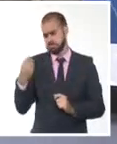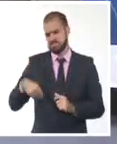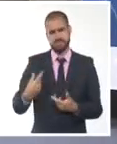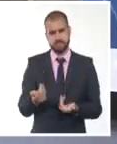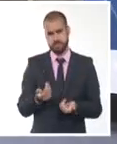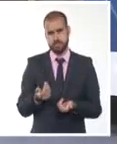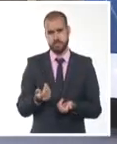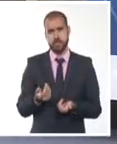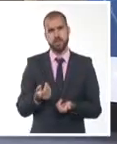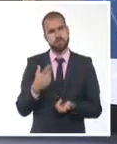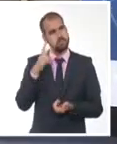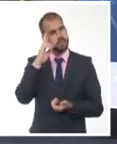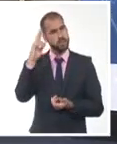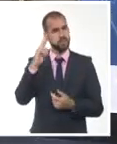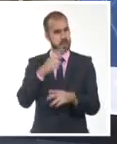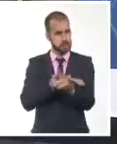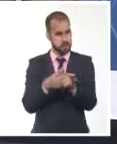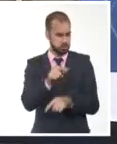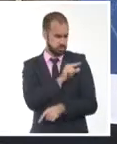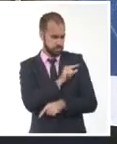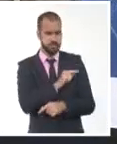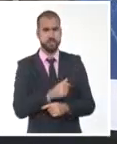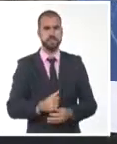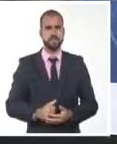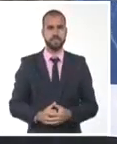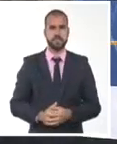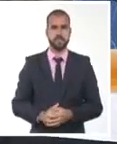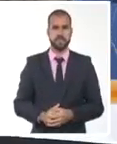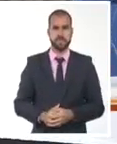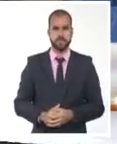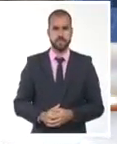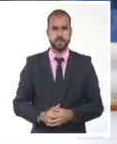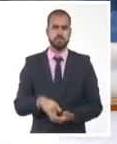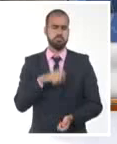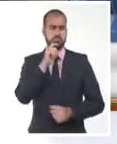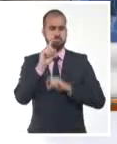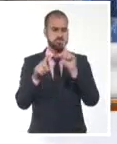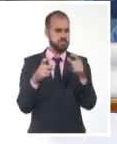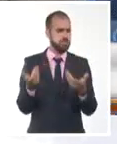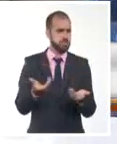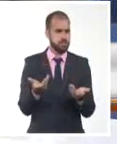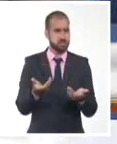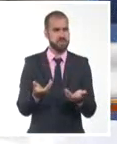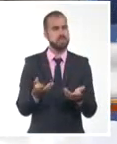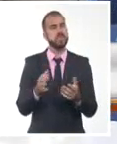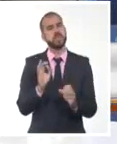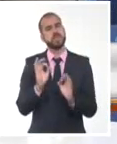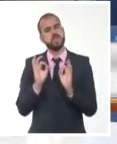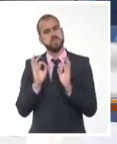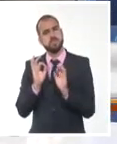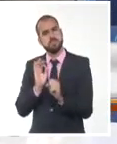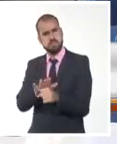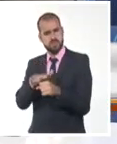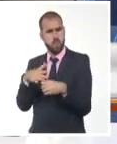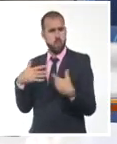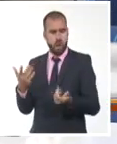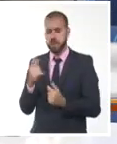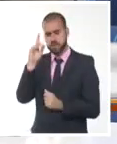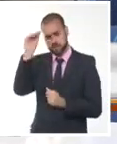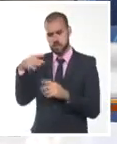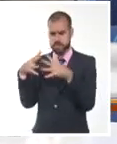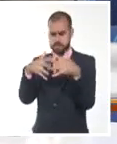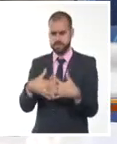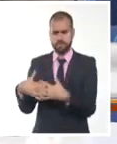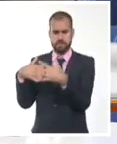ejercicio de memoria histórica reciente. Esta es la pregunta. ¿Desde cuándo Estados Unidos intenta resolver el problema